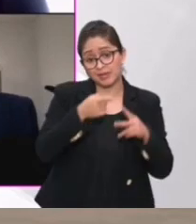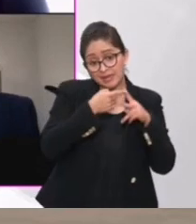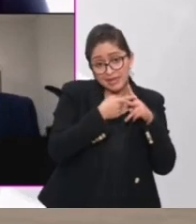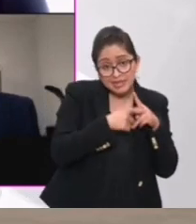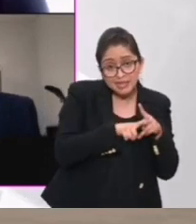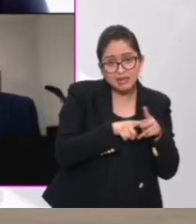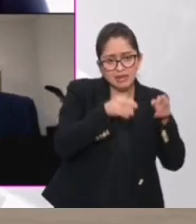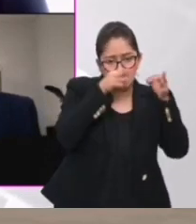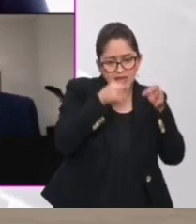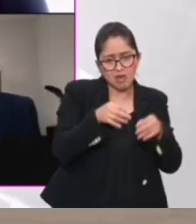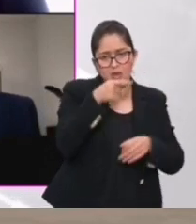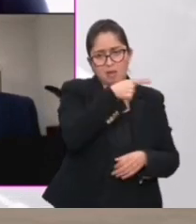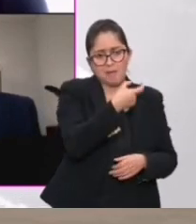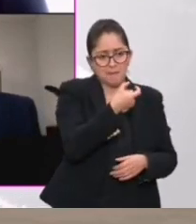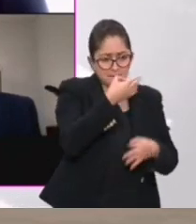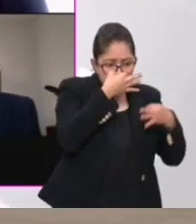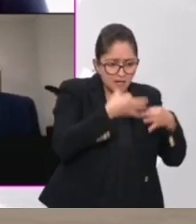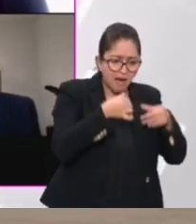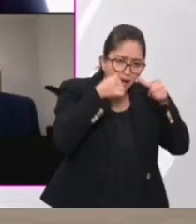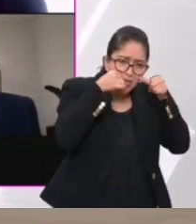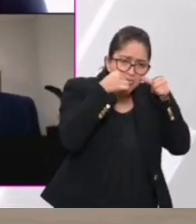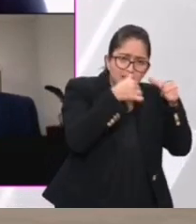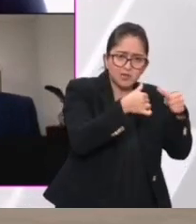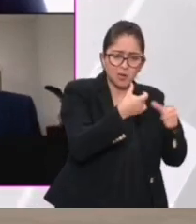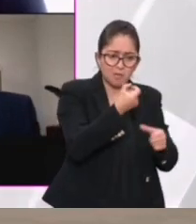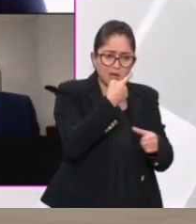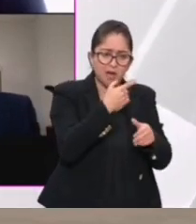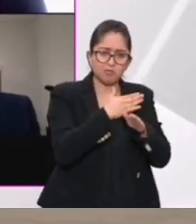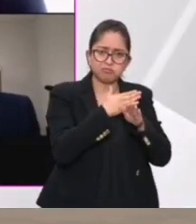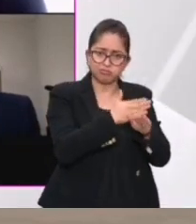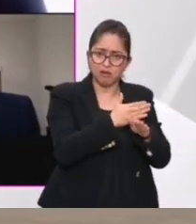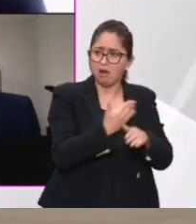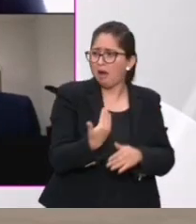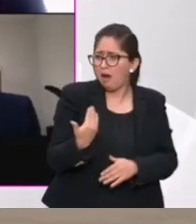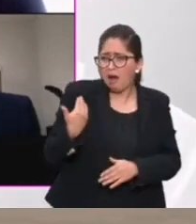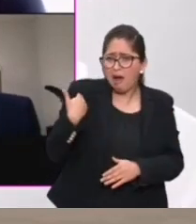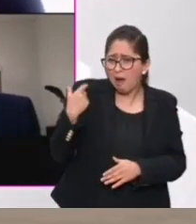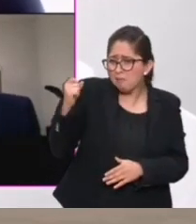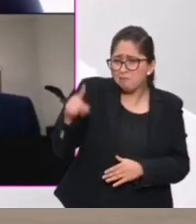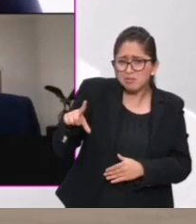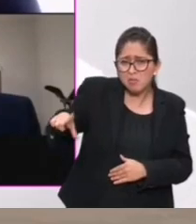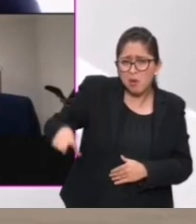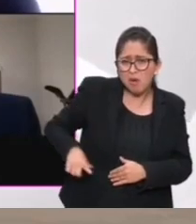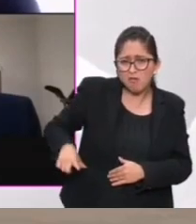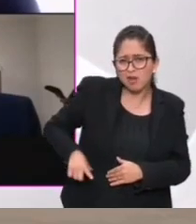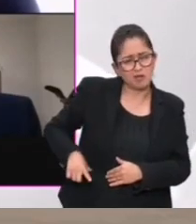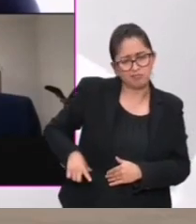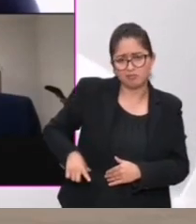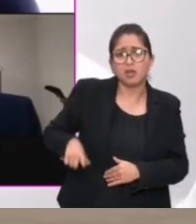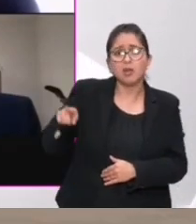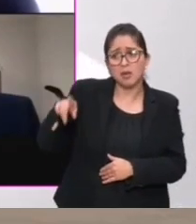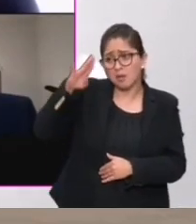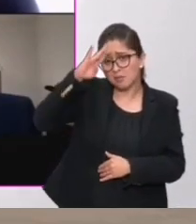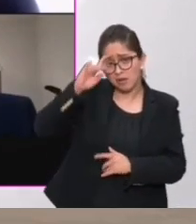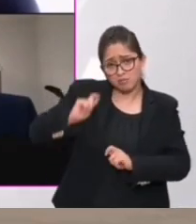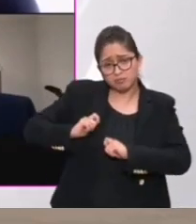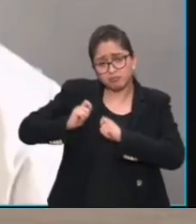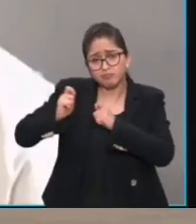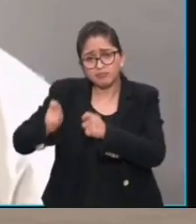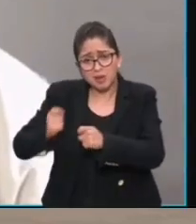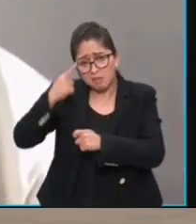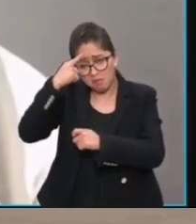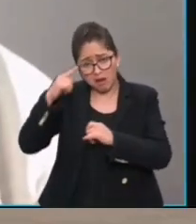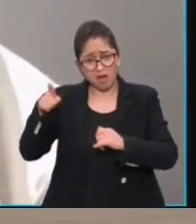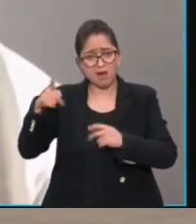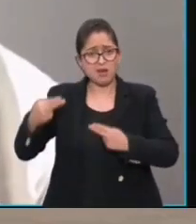estos amigos. Necesitamos una medicina preventiva en donde ya no se le deja la iniciativa privada a través de las farmacias